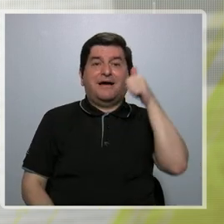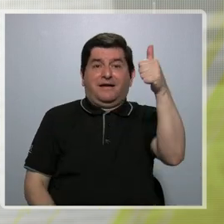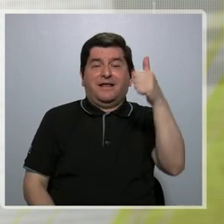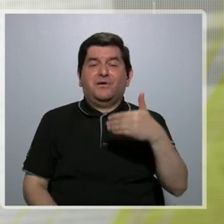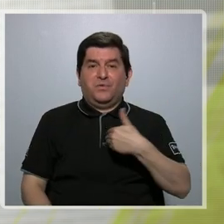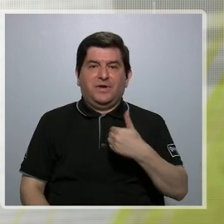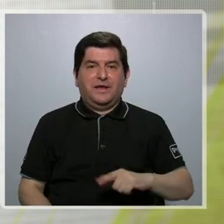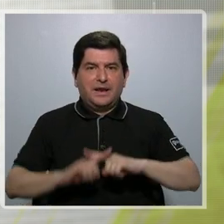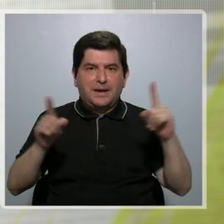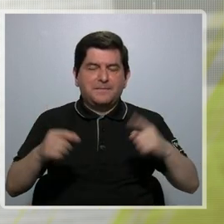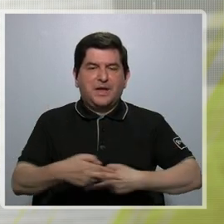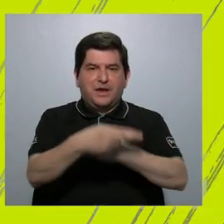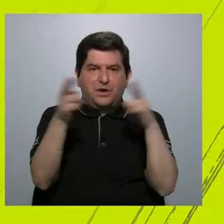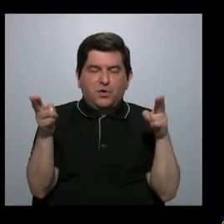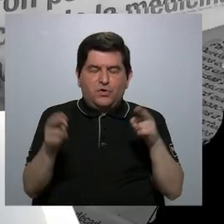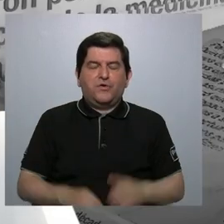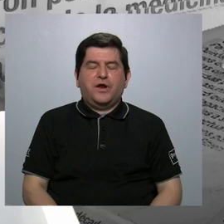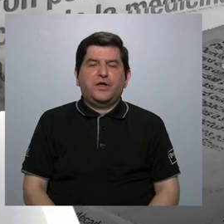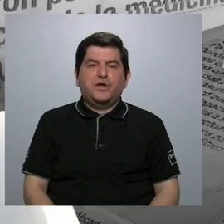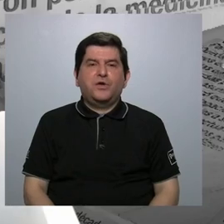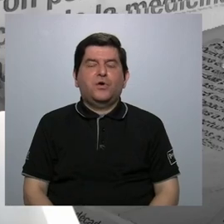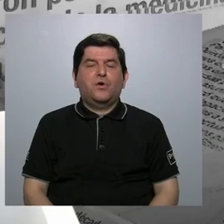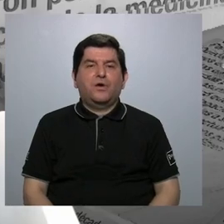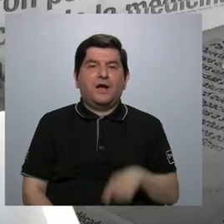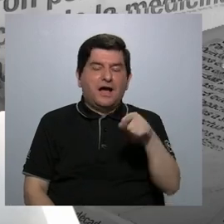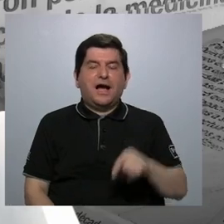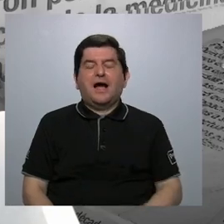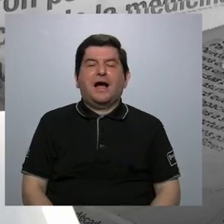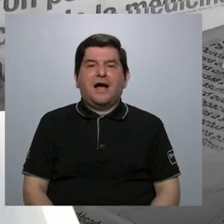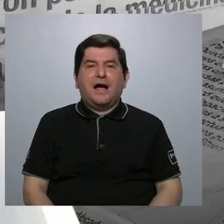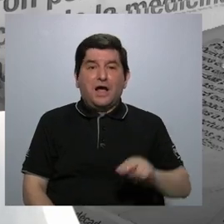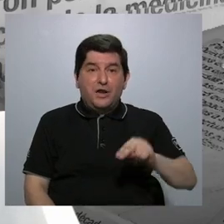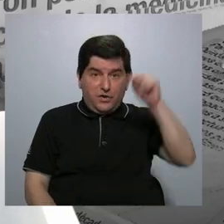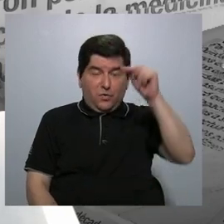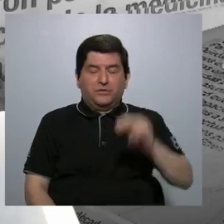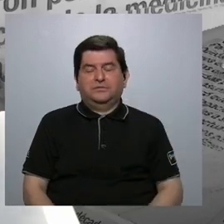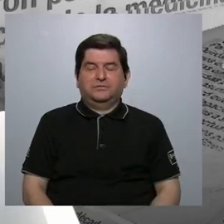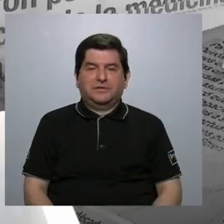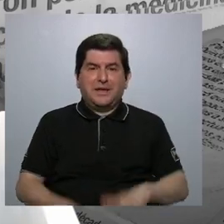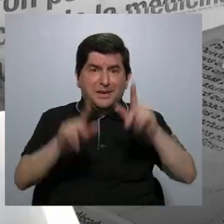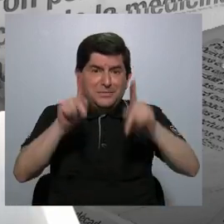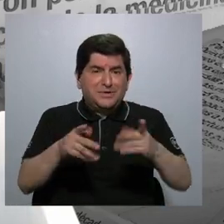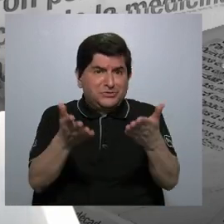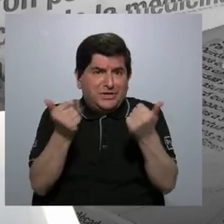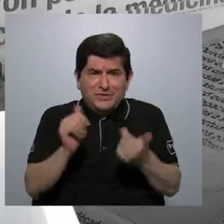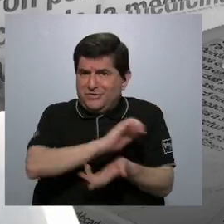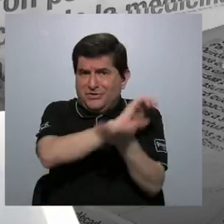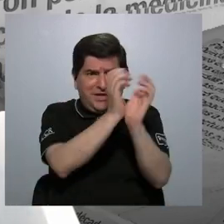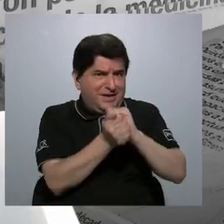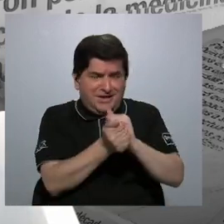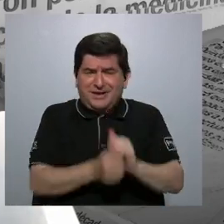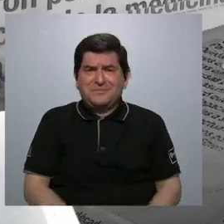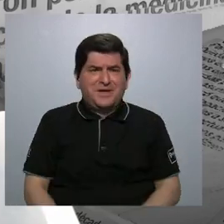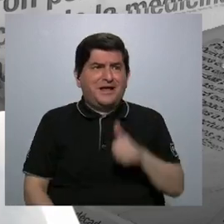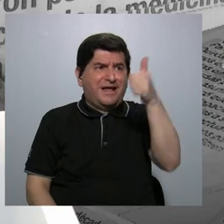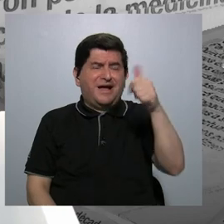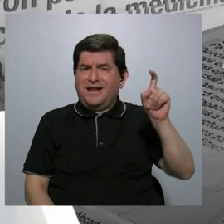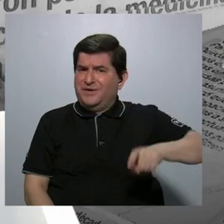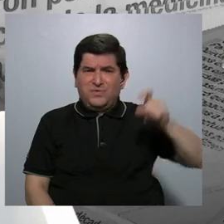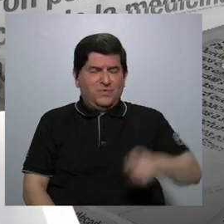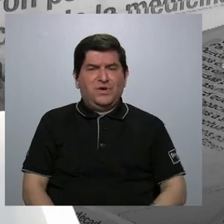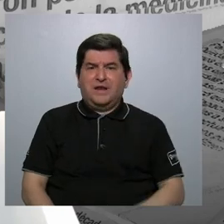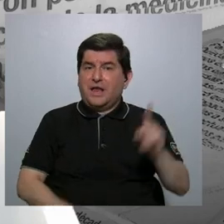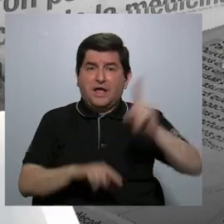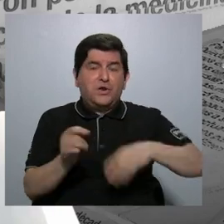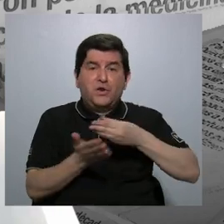si vamos a la región Brunca, esa vivienda de Alajuela, que es la más barata, que de por sí no creo que la gente se quiera pasar a vivir a Alajuela necesariamente,